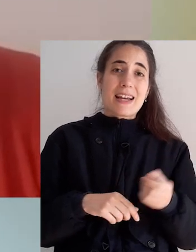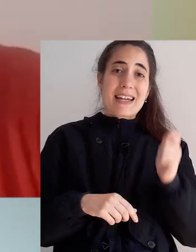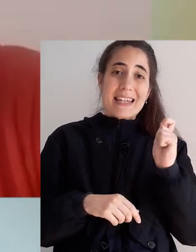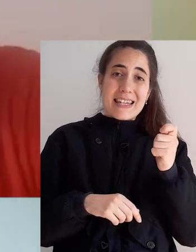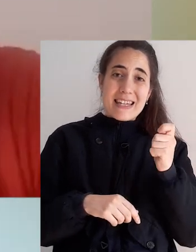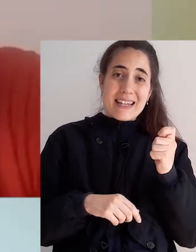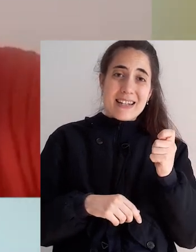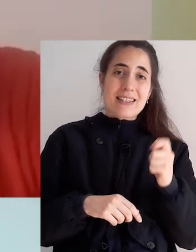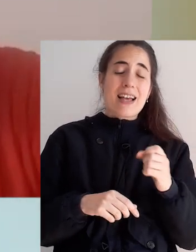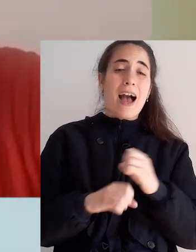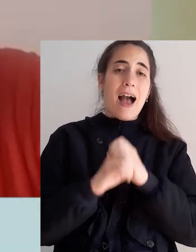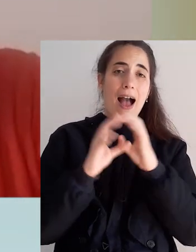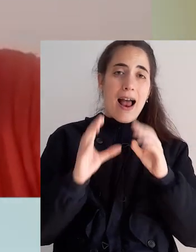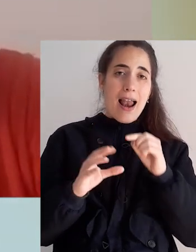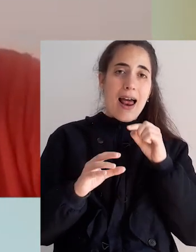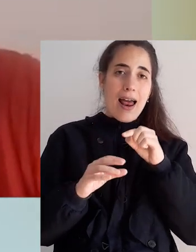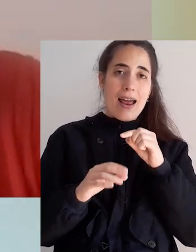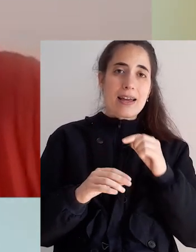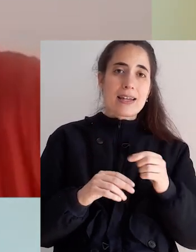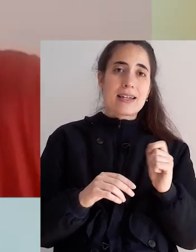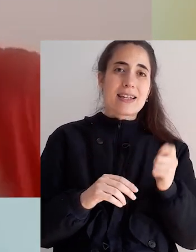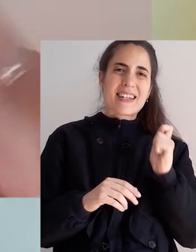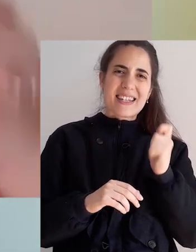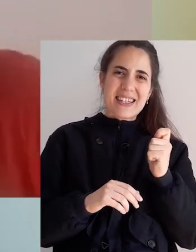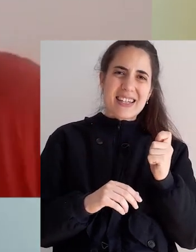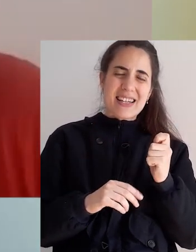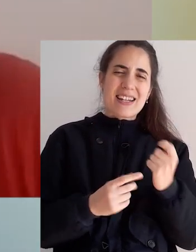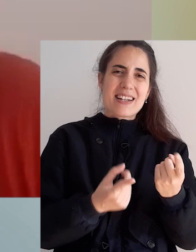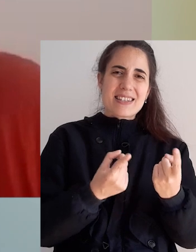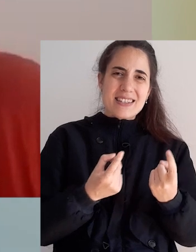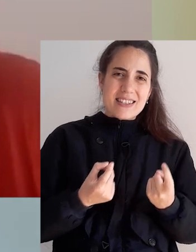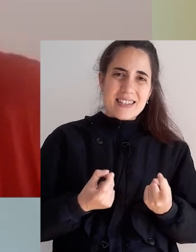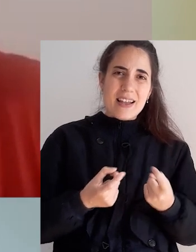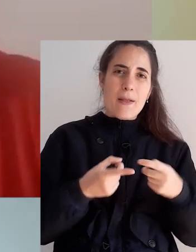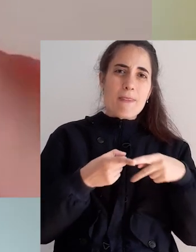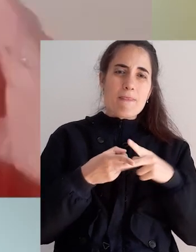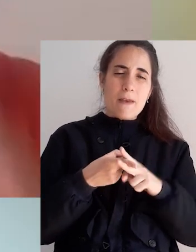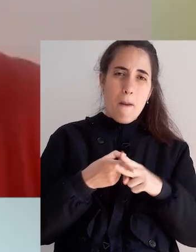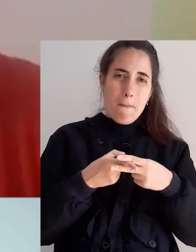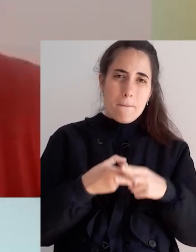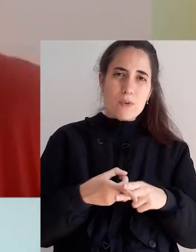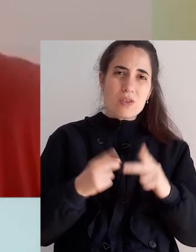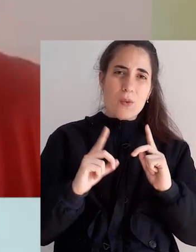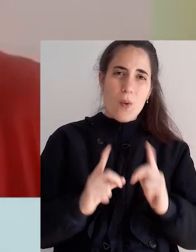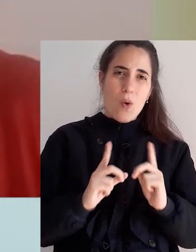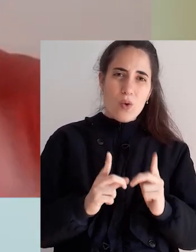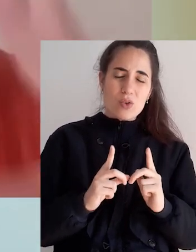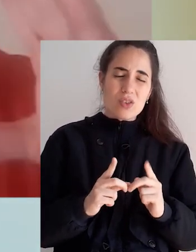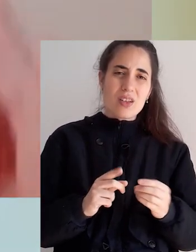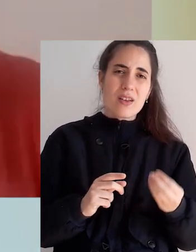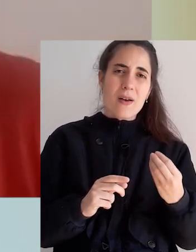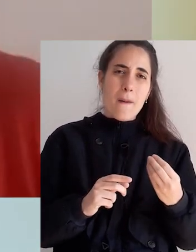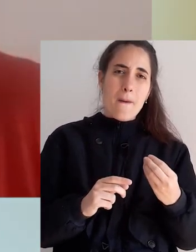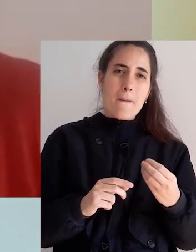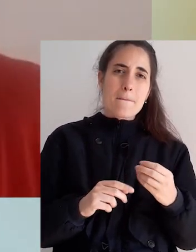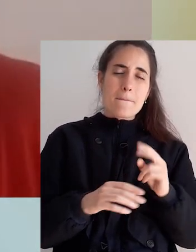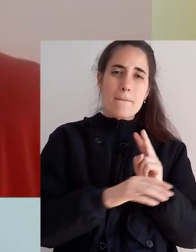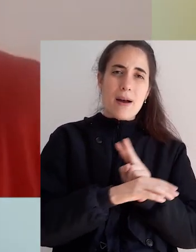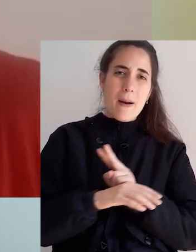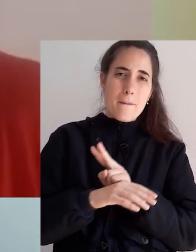verdadero desastre para nosotros. Pero bueno, en este proyecto de ley vuelve a establecer